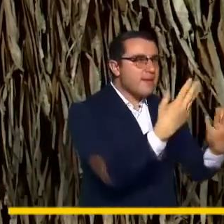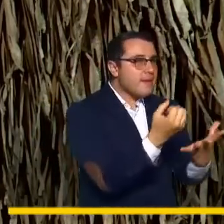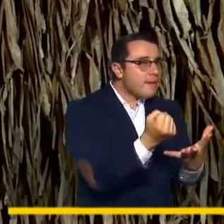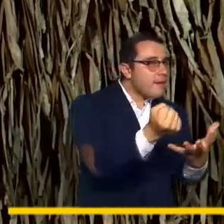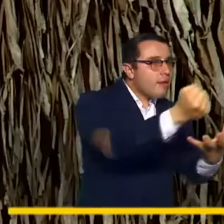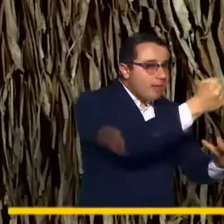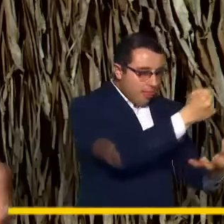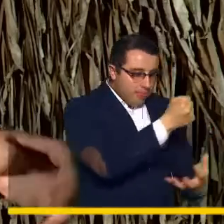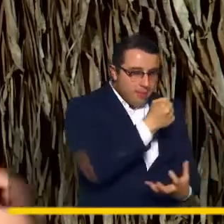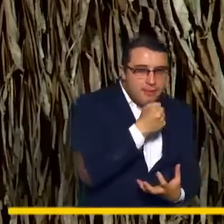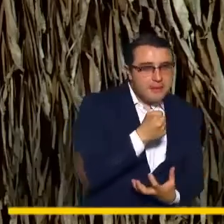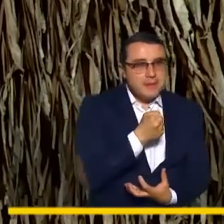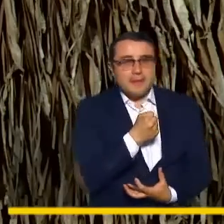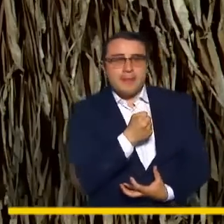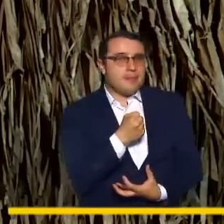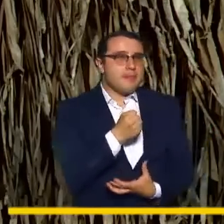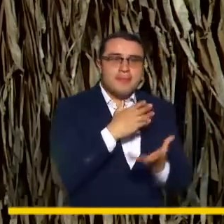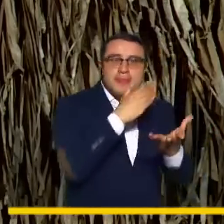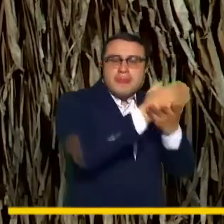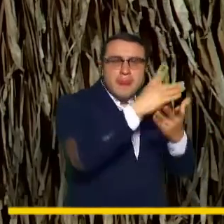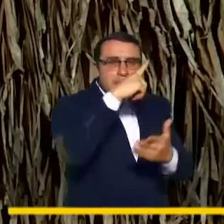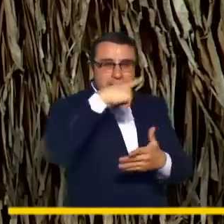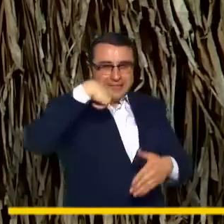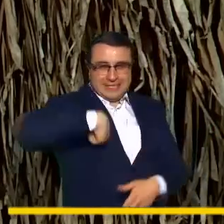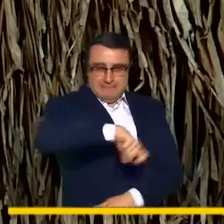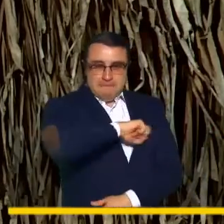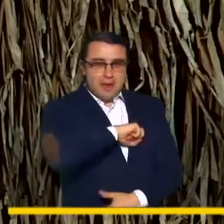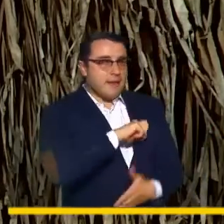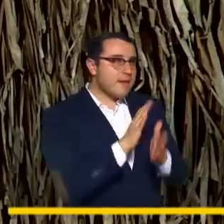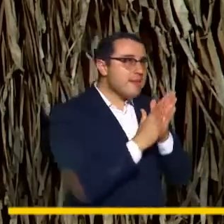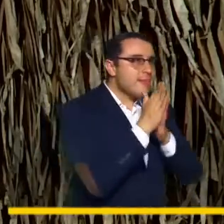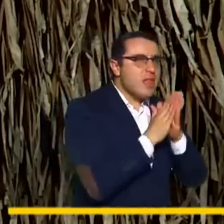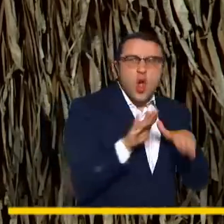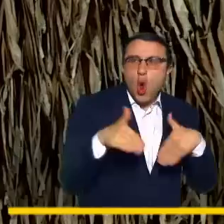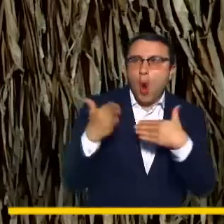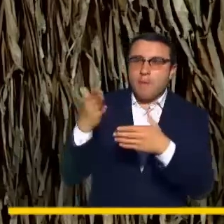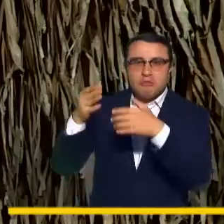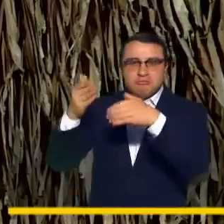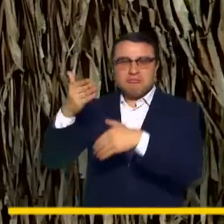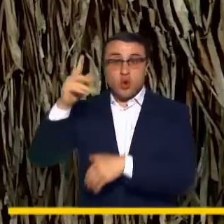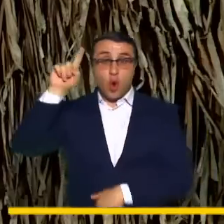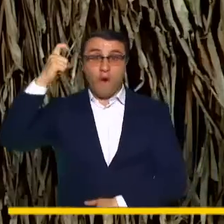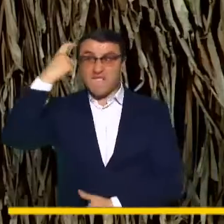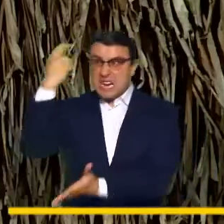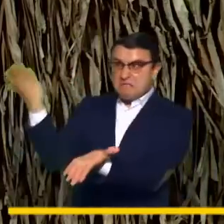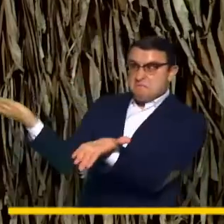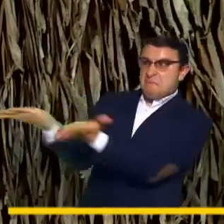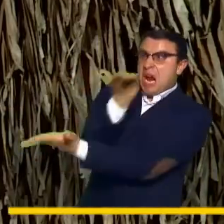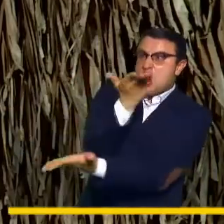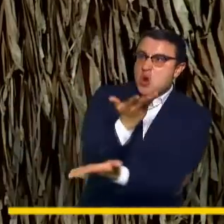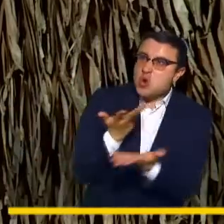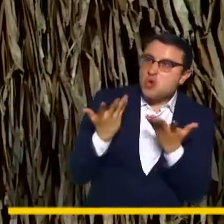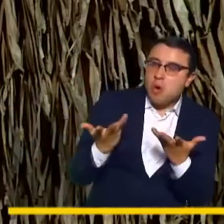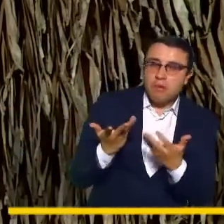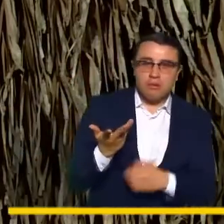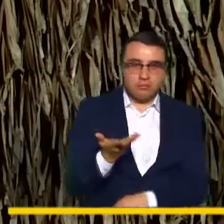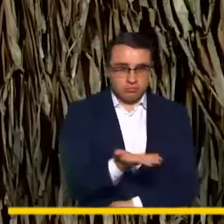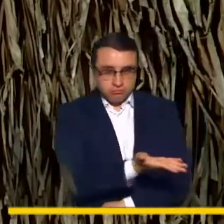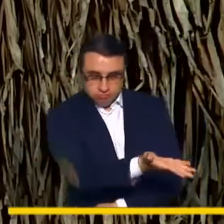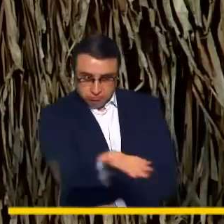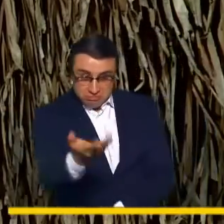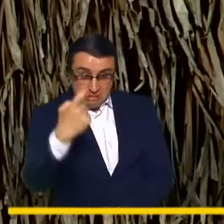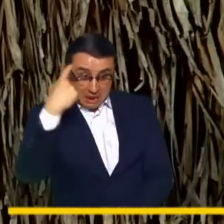Se van a España y a ver cómo se tumba el gobierno. se les ocurra hacer